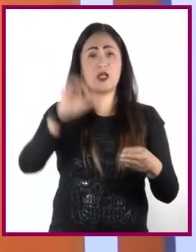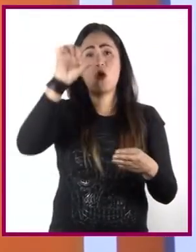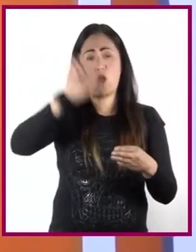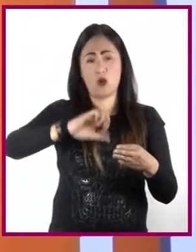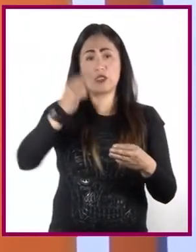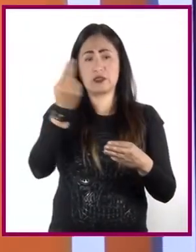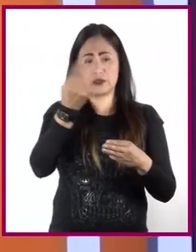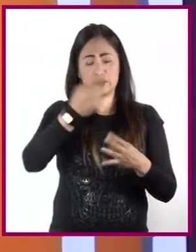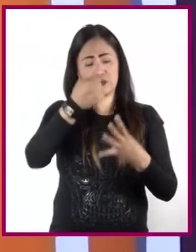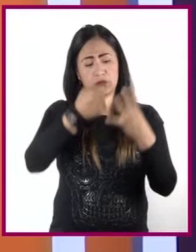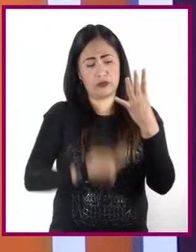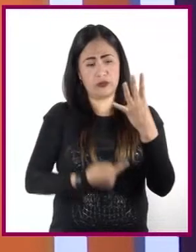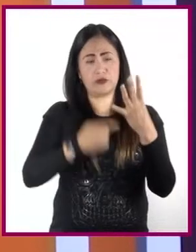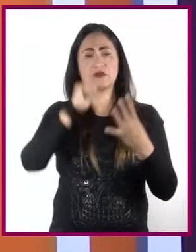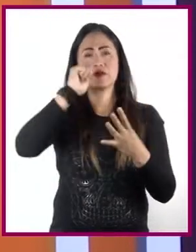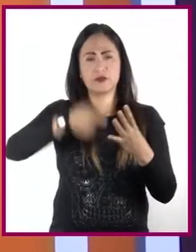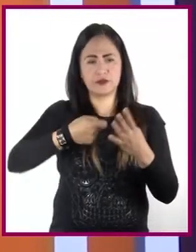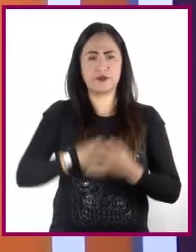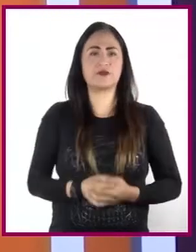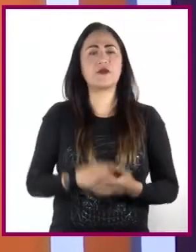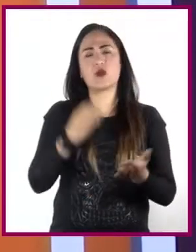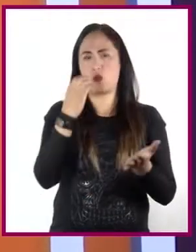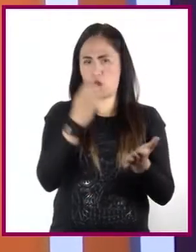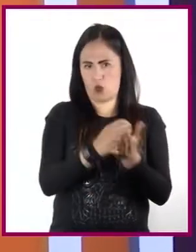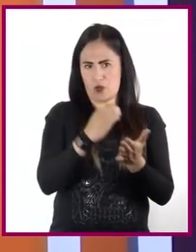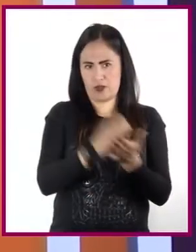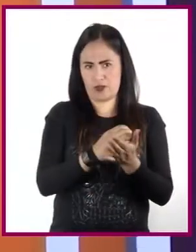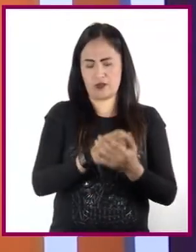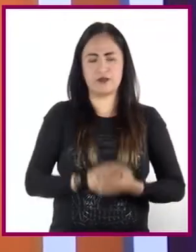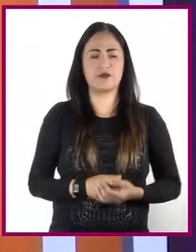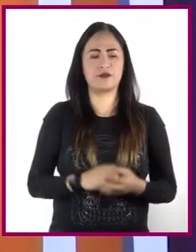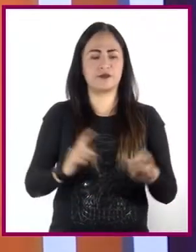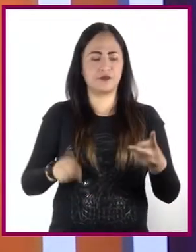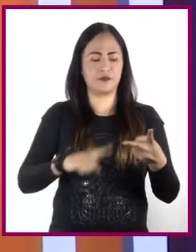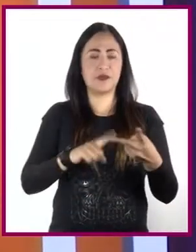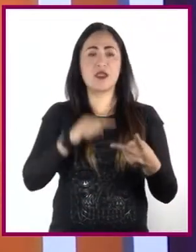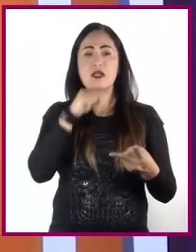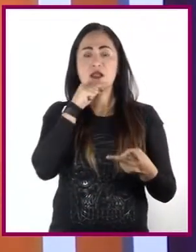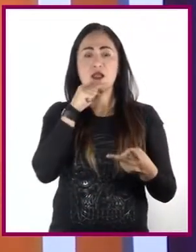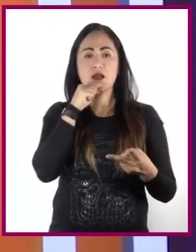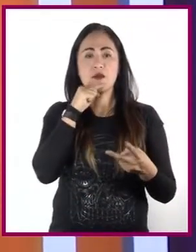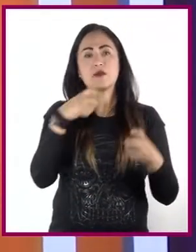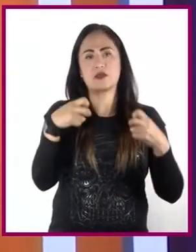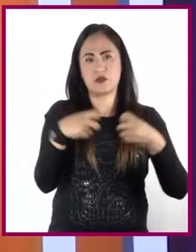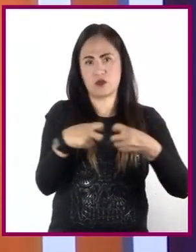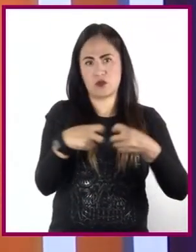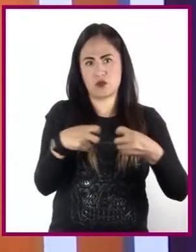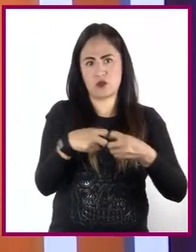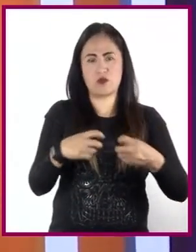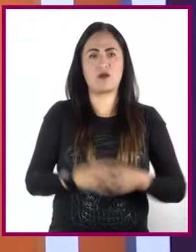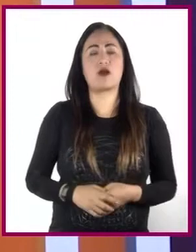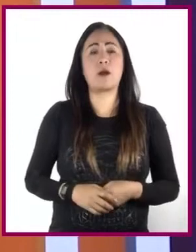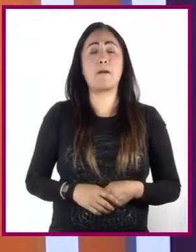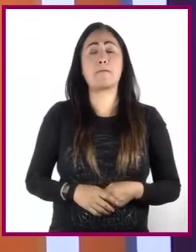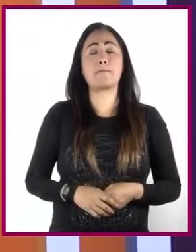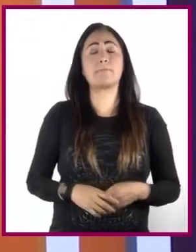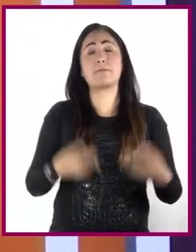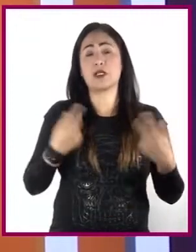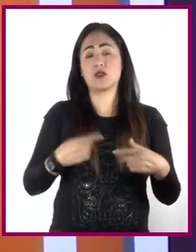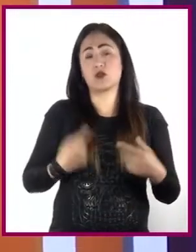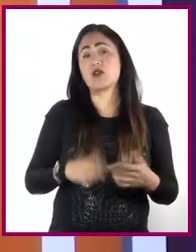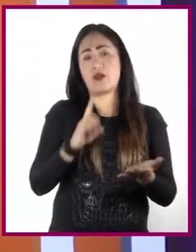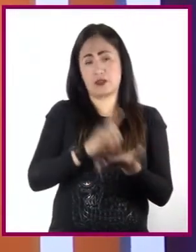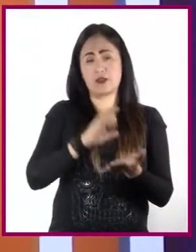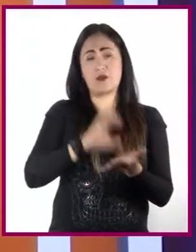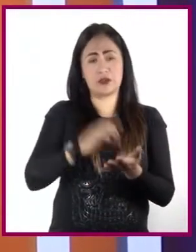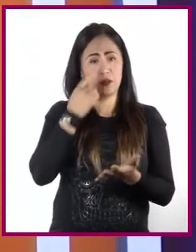para la sesión son cuaderno de apuntes, lápiz y goma. Si alguien tiene discapacidad